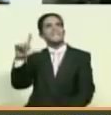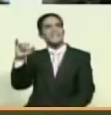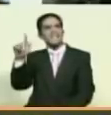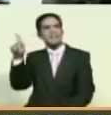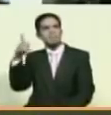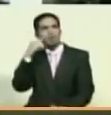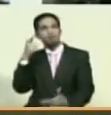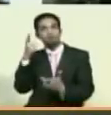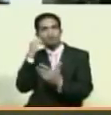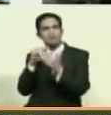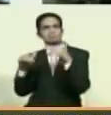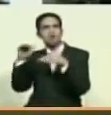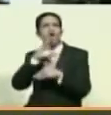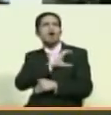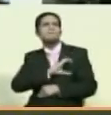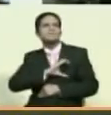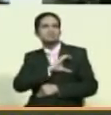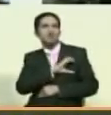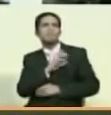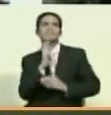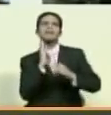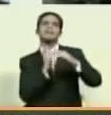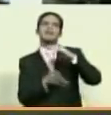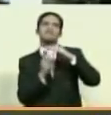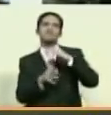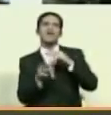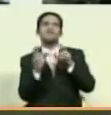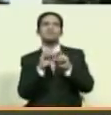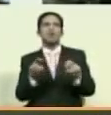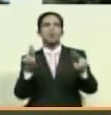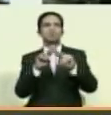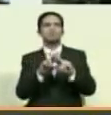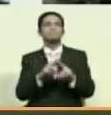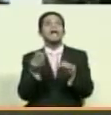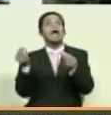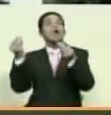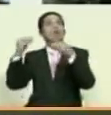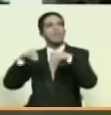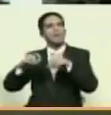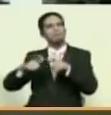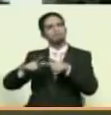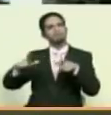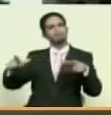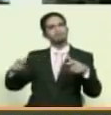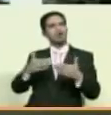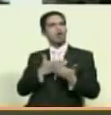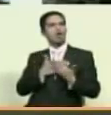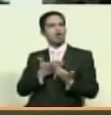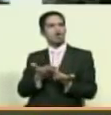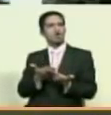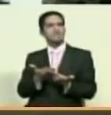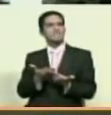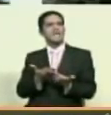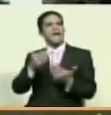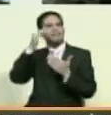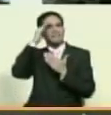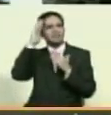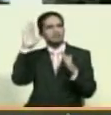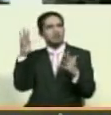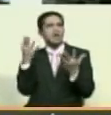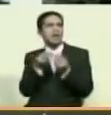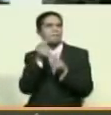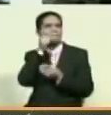Grandi, alto comisionado para los refugiados de Naciones Unidas. Acordamos expandir nuestra coordinación general y atención conjunta